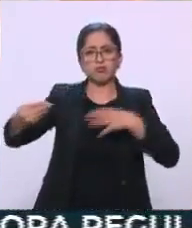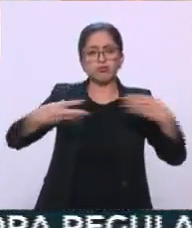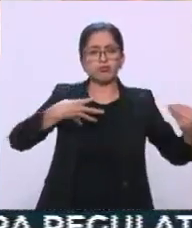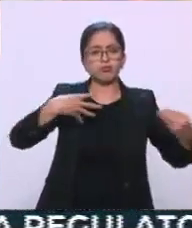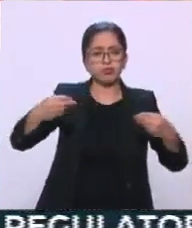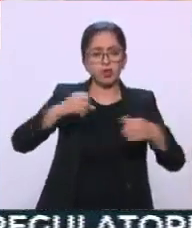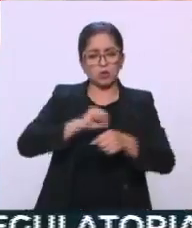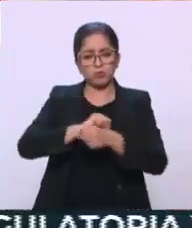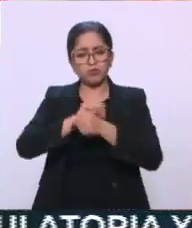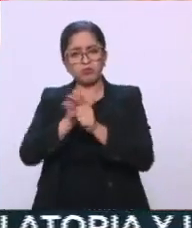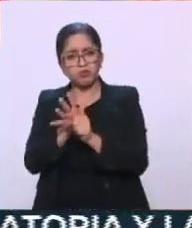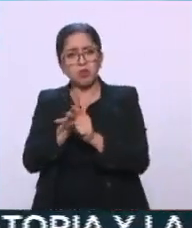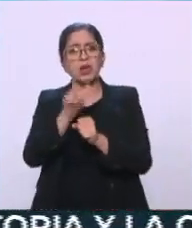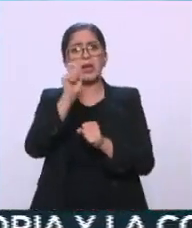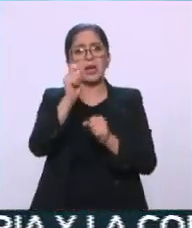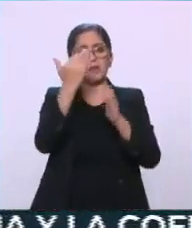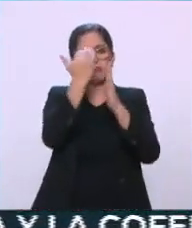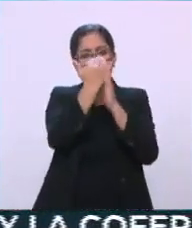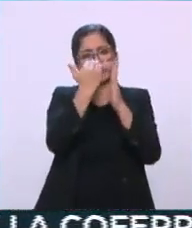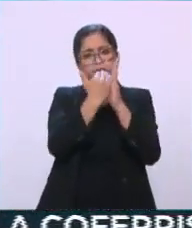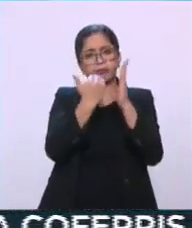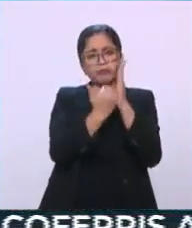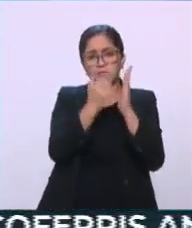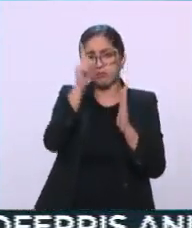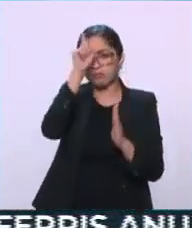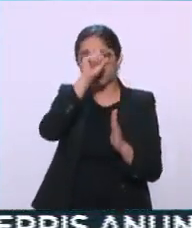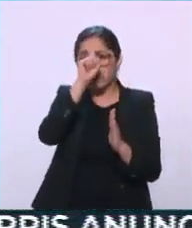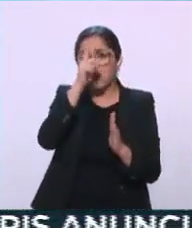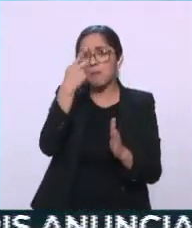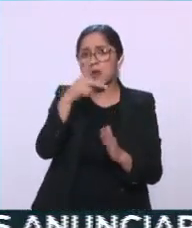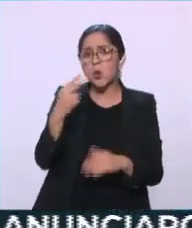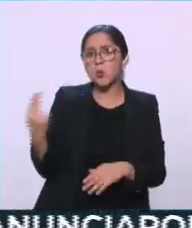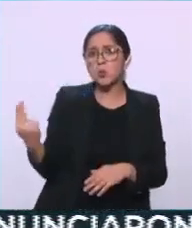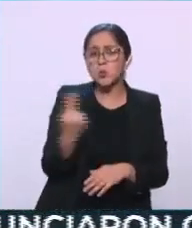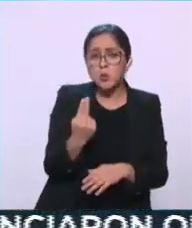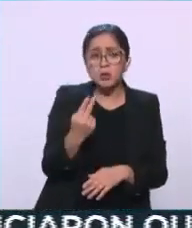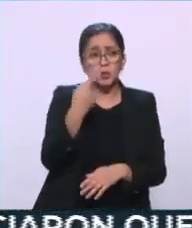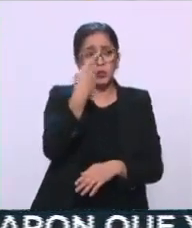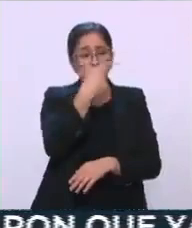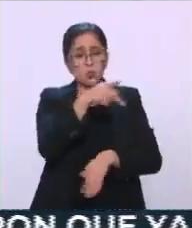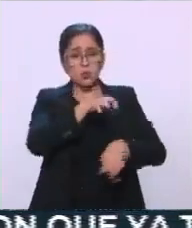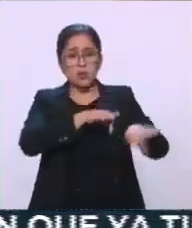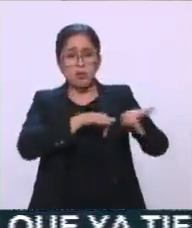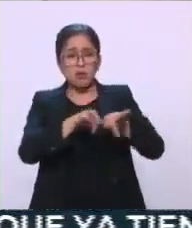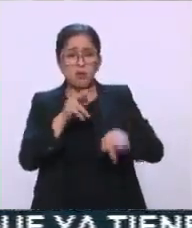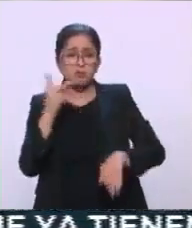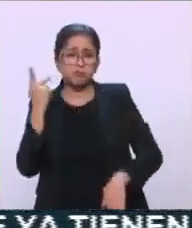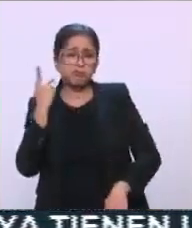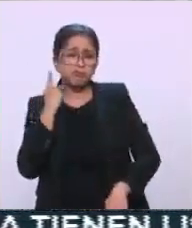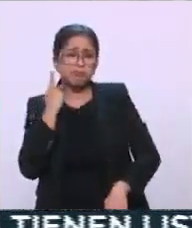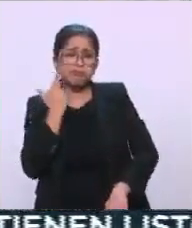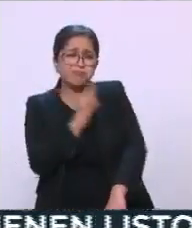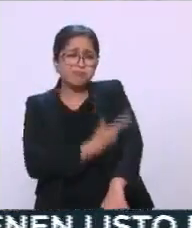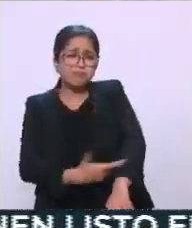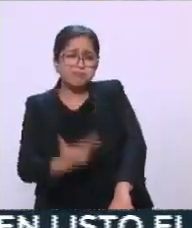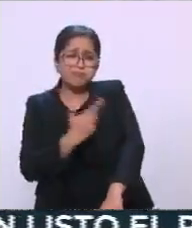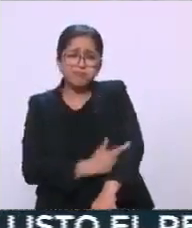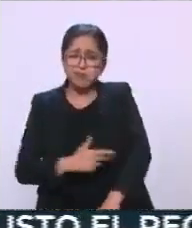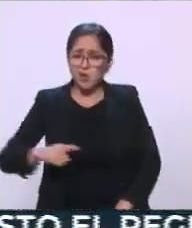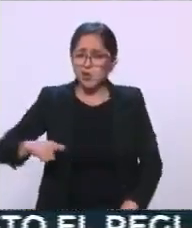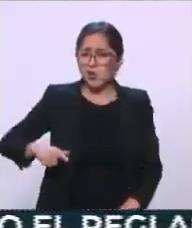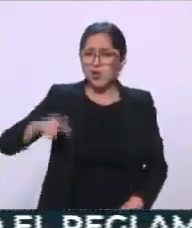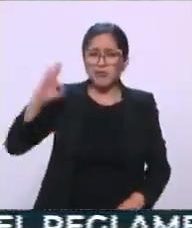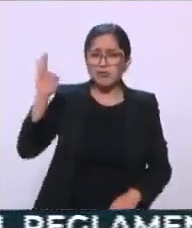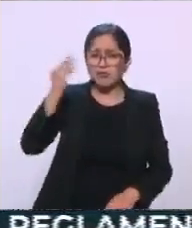y recomendaciones urgentes, el cual critica las principales políticas, decisiones y acciones que ha instrumentado el gobierno